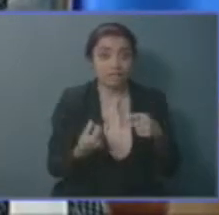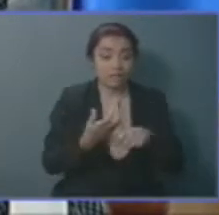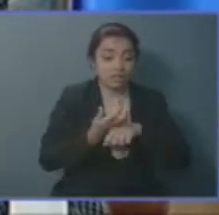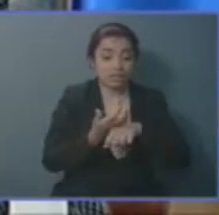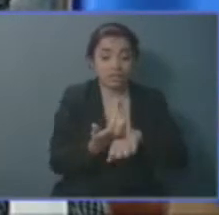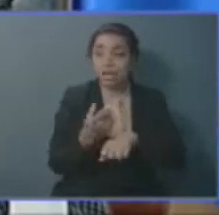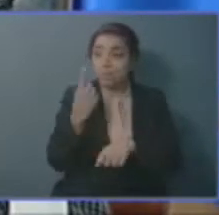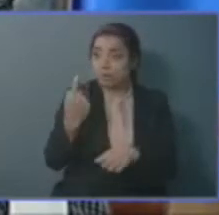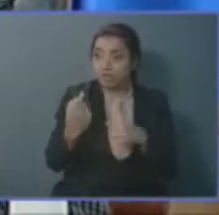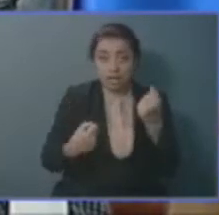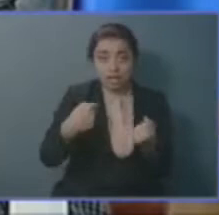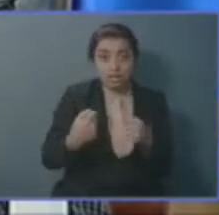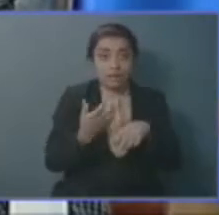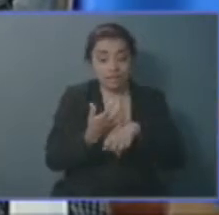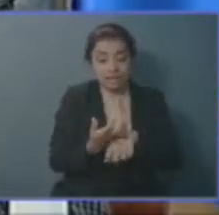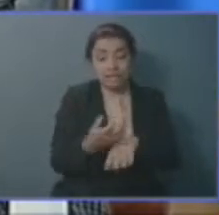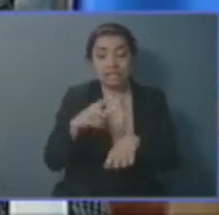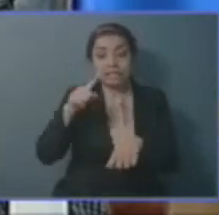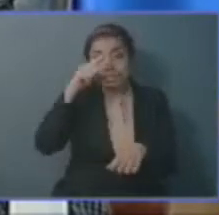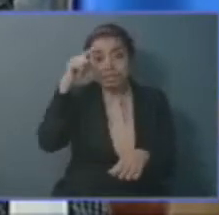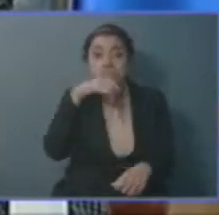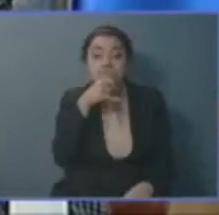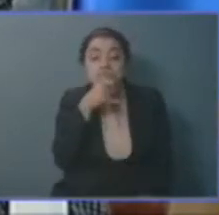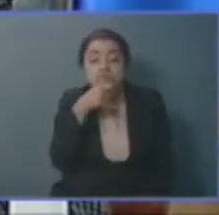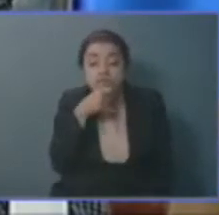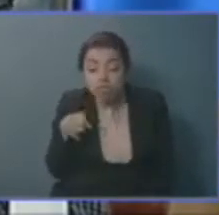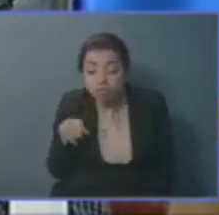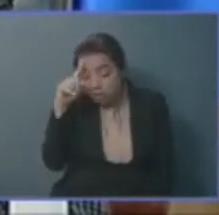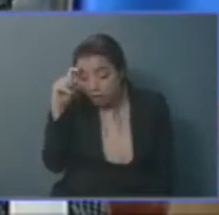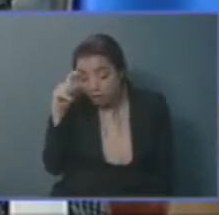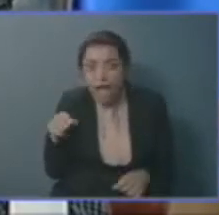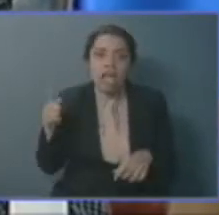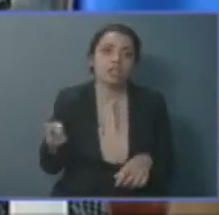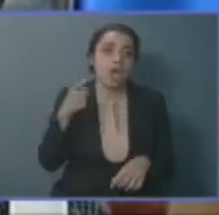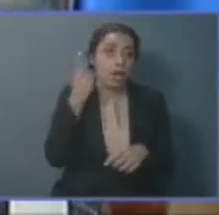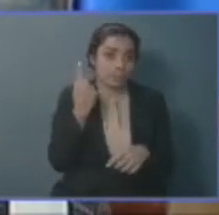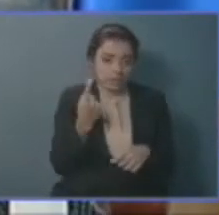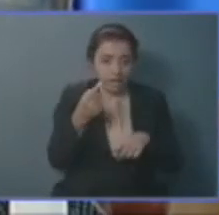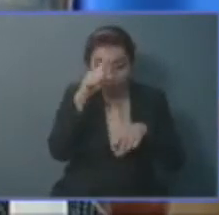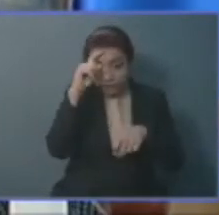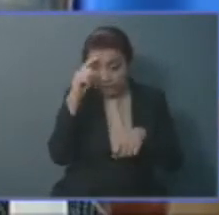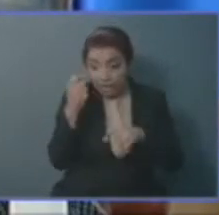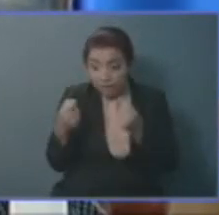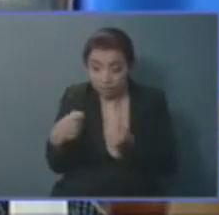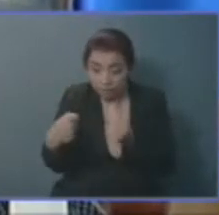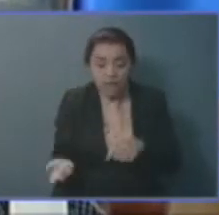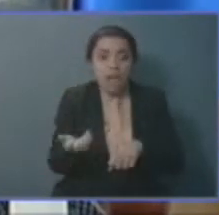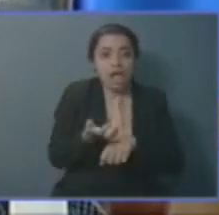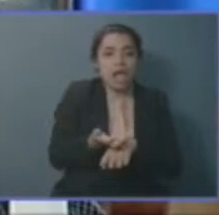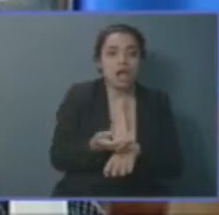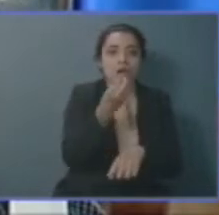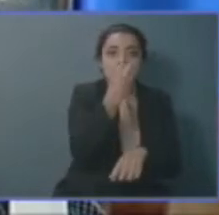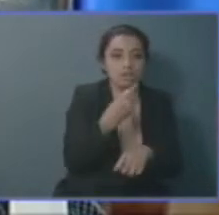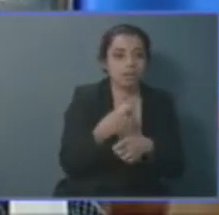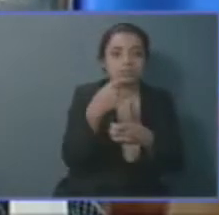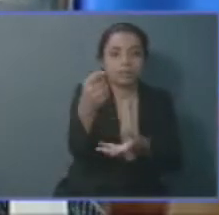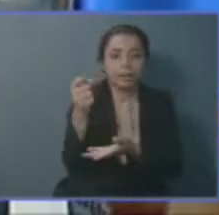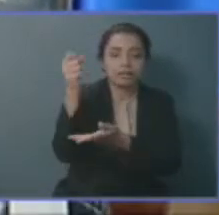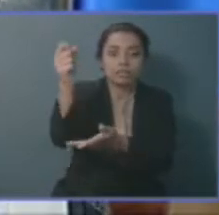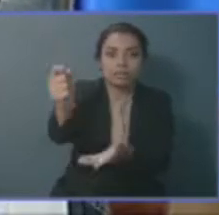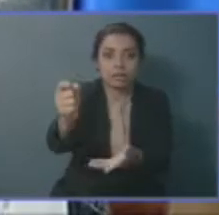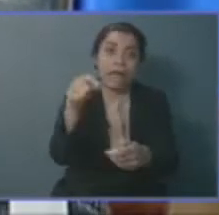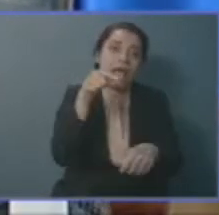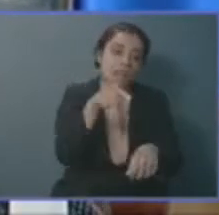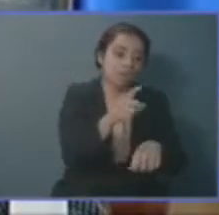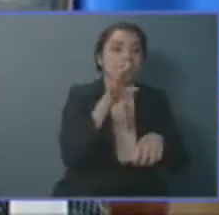Sara Saldívar los pusieron a repartir paquetes alimenticios. ¡Qué inconsciencia! Así